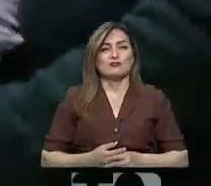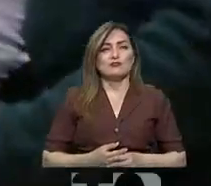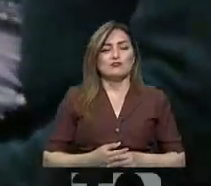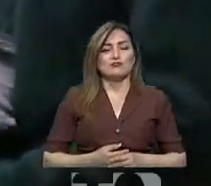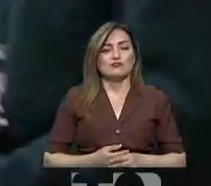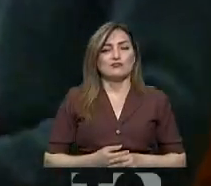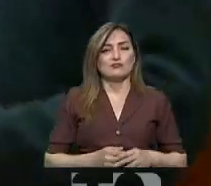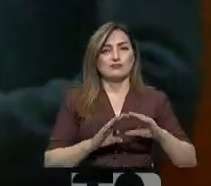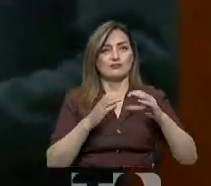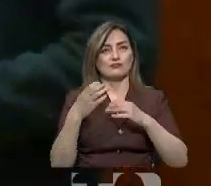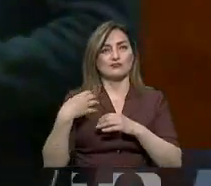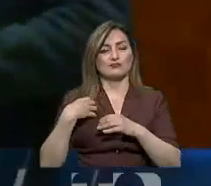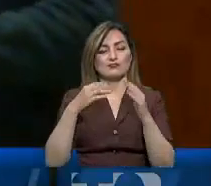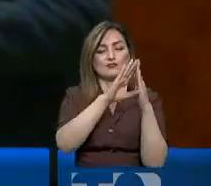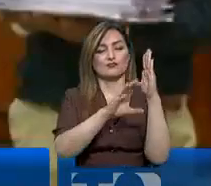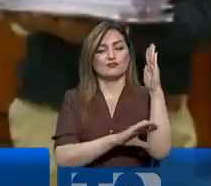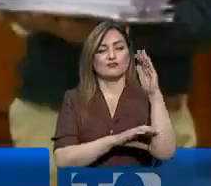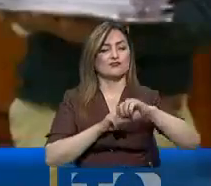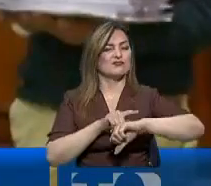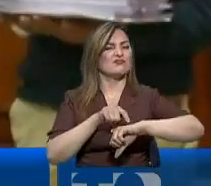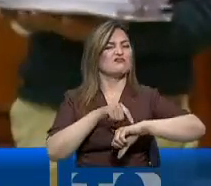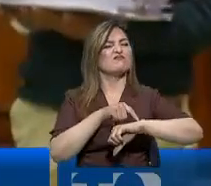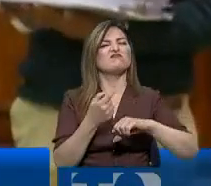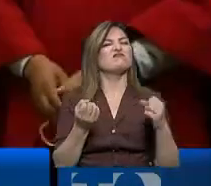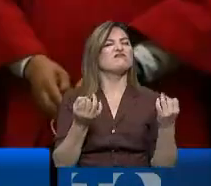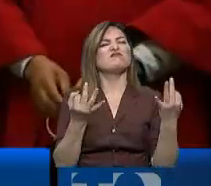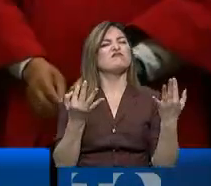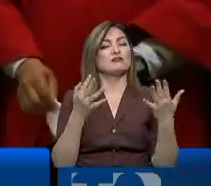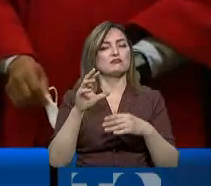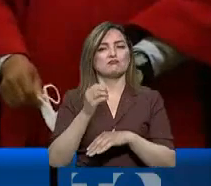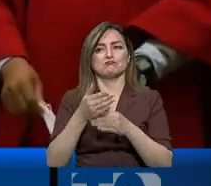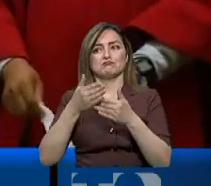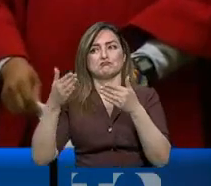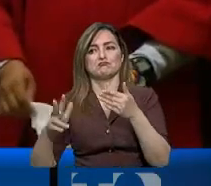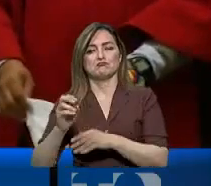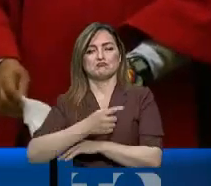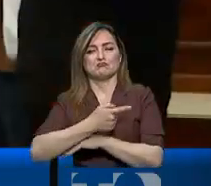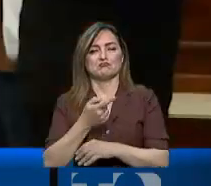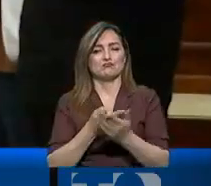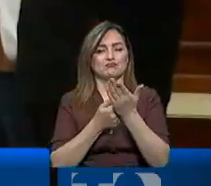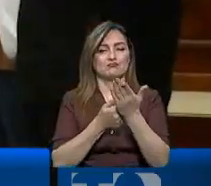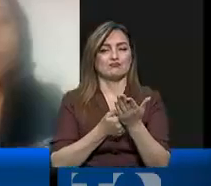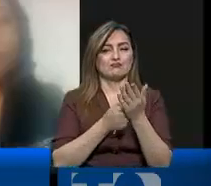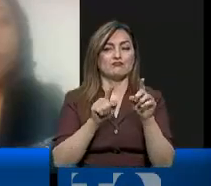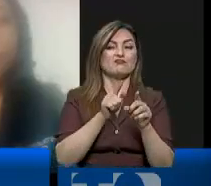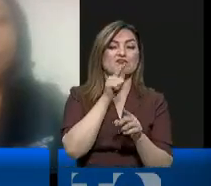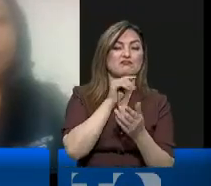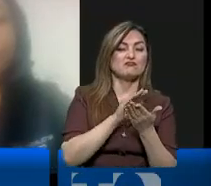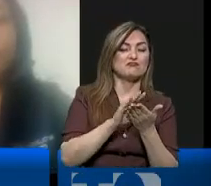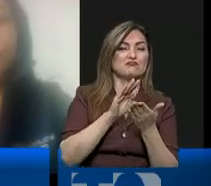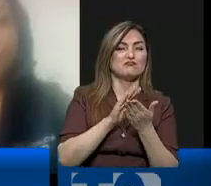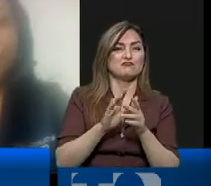30 días que tiene la Comisión de Garantías Constitucionales para tratar las amnistías avanza. Mientras tanto, los asambleístas reciben a